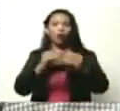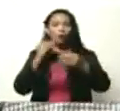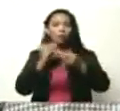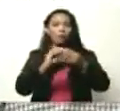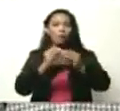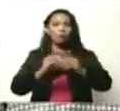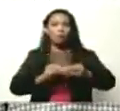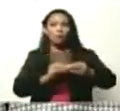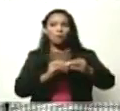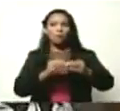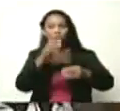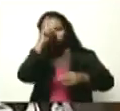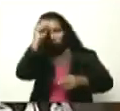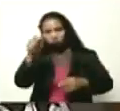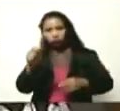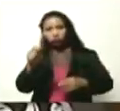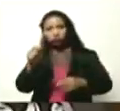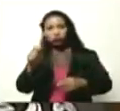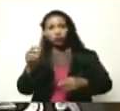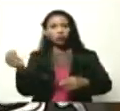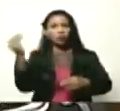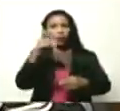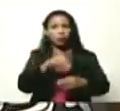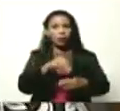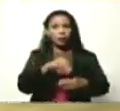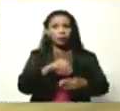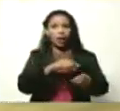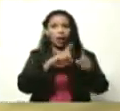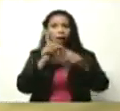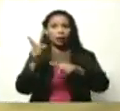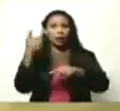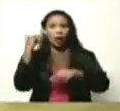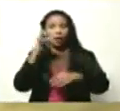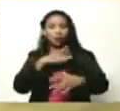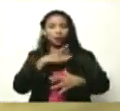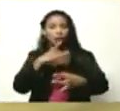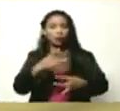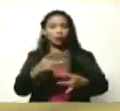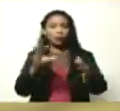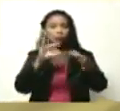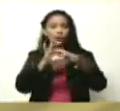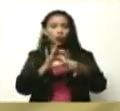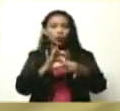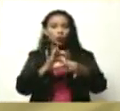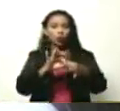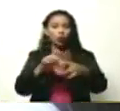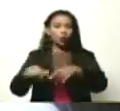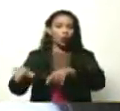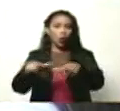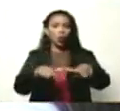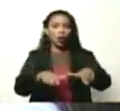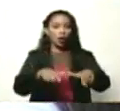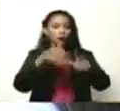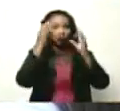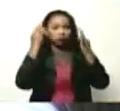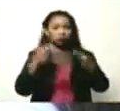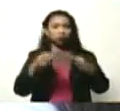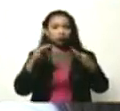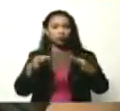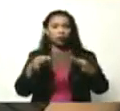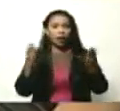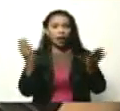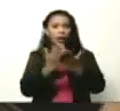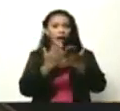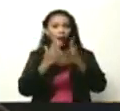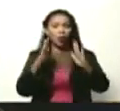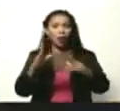revitalizarlos y reivindicarlos. Además de eso, está el interés de vincularnos con los espacios formativos. La Escuela